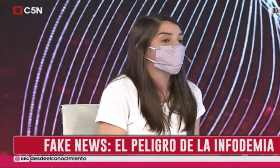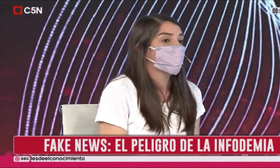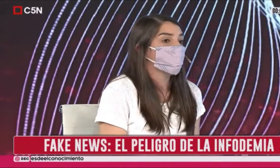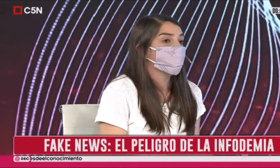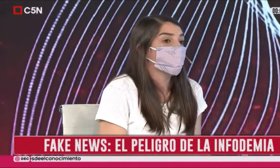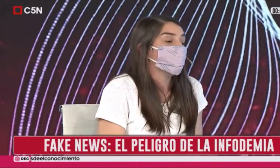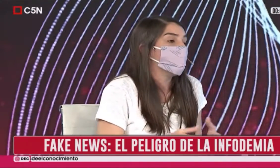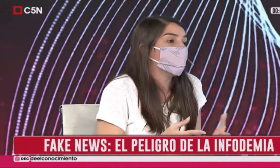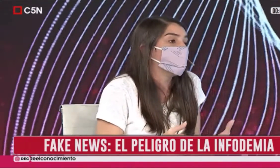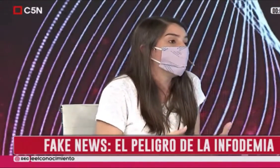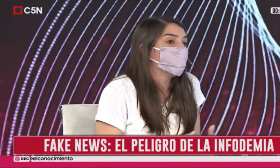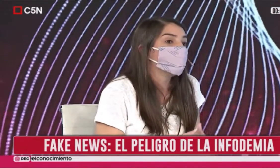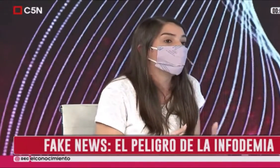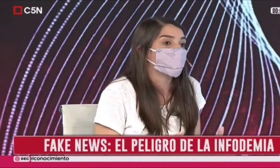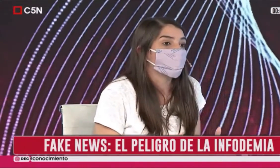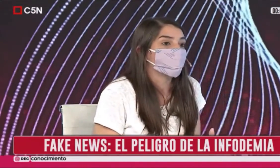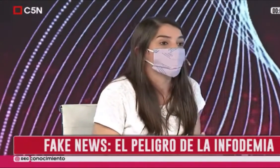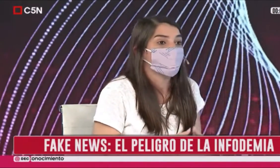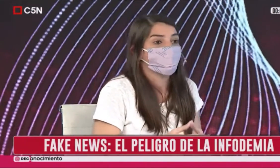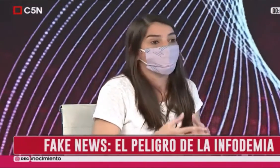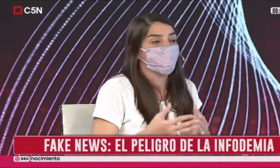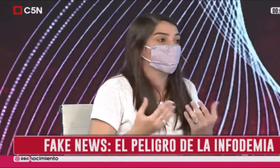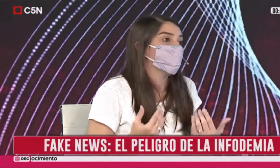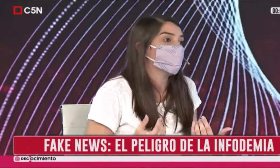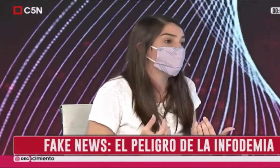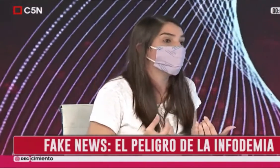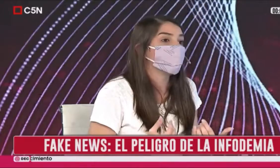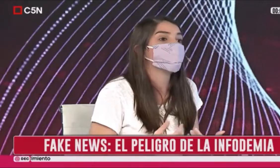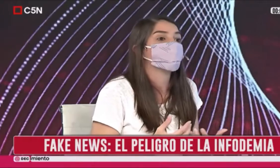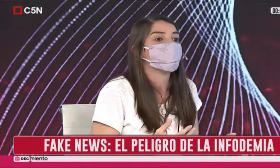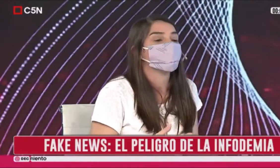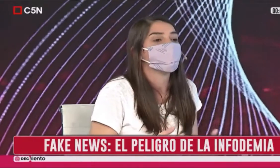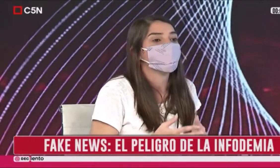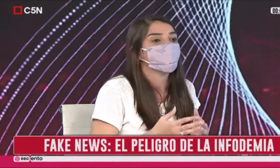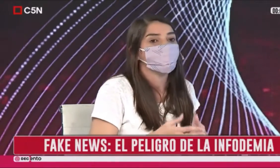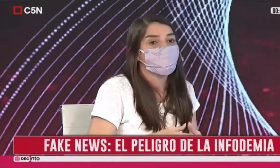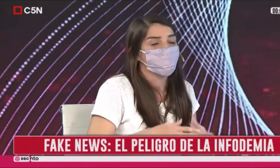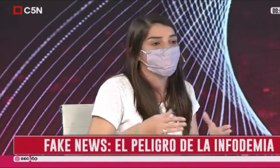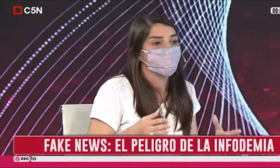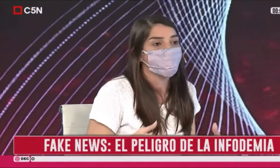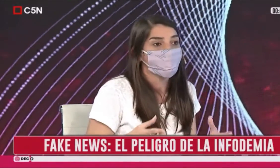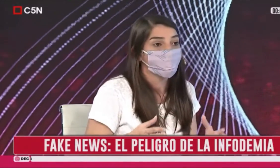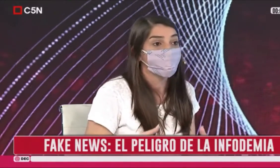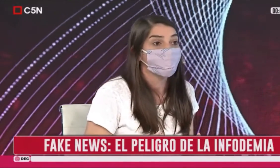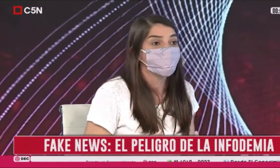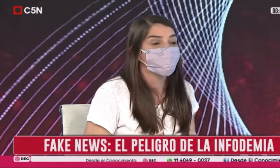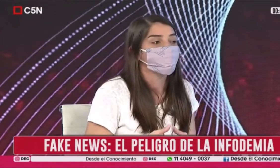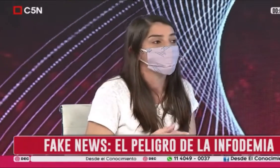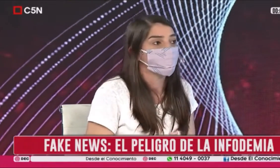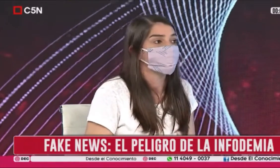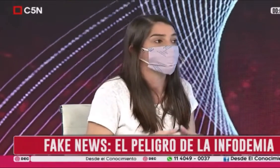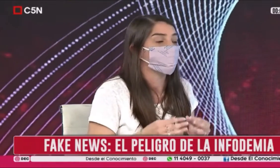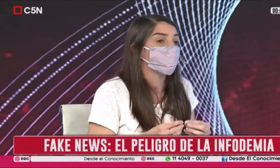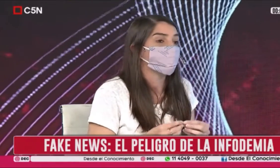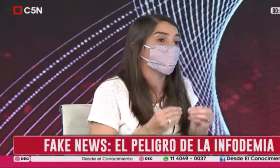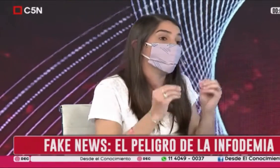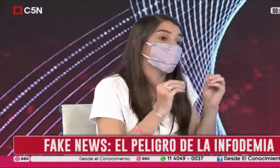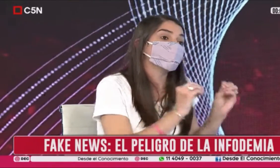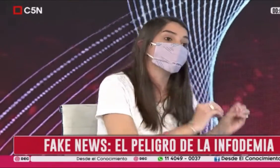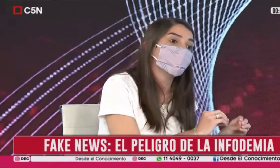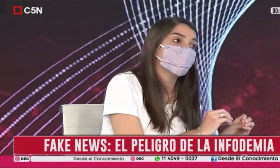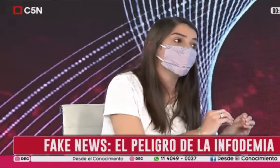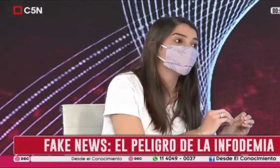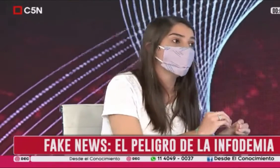que la vacuna no enferma, porque como bien explicaron antes, justamente todas las plataformas que hoy tenemos son todas